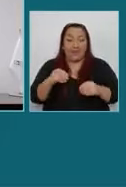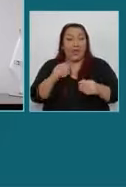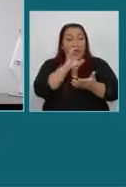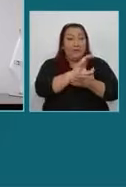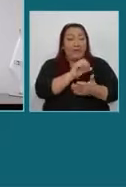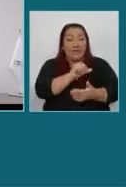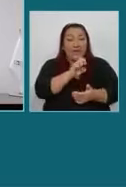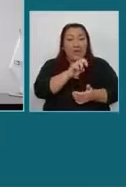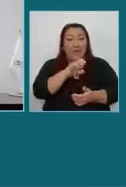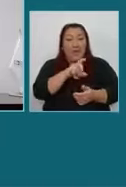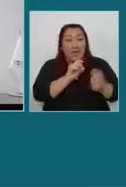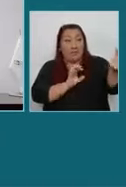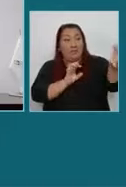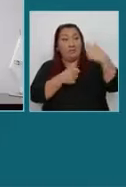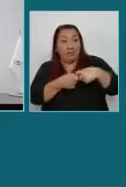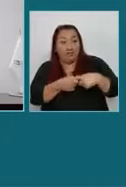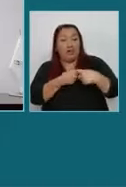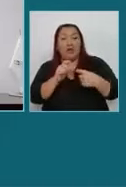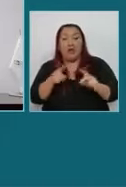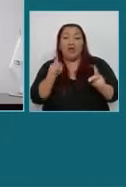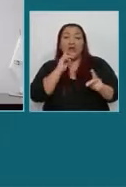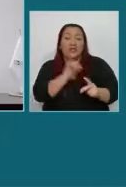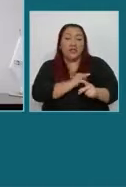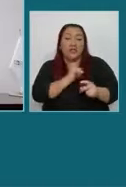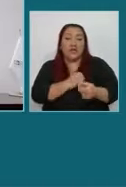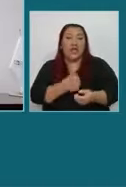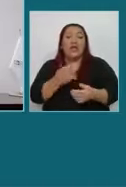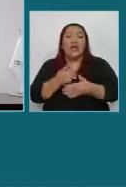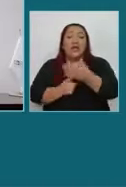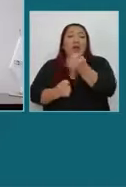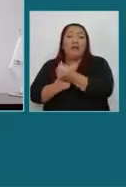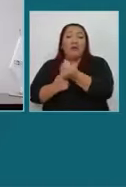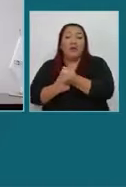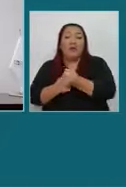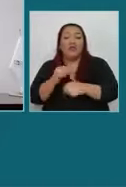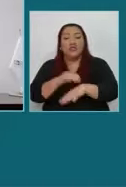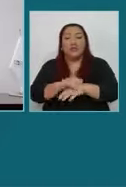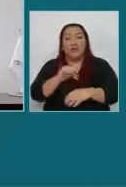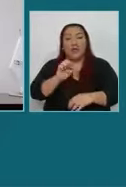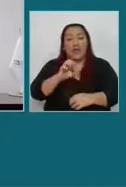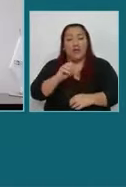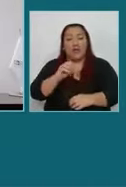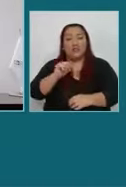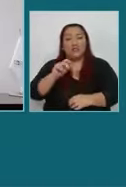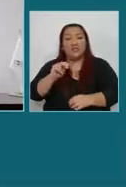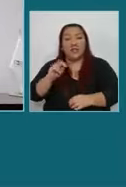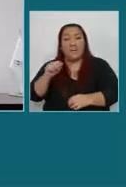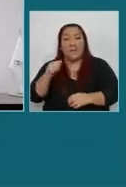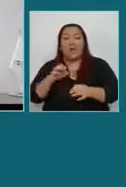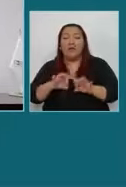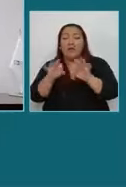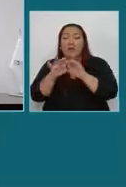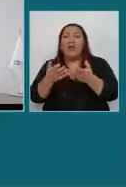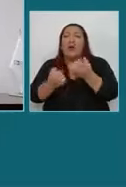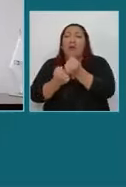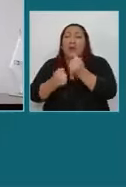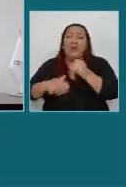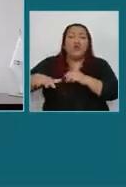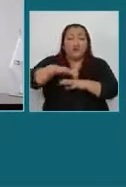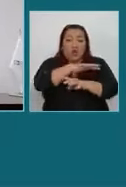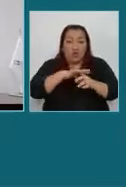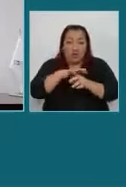para startups como para las entidades que brindan soporte al ecosistema de innovación y emprendimiento, como